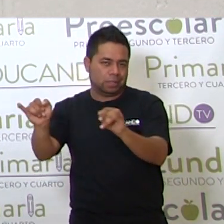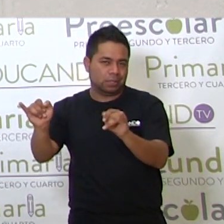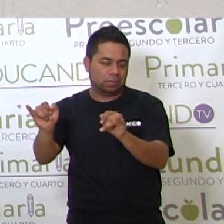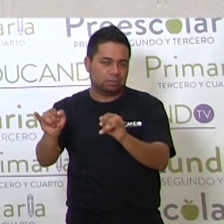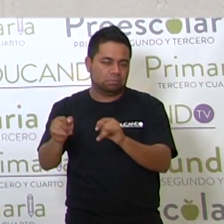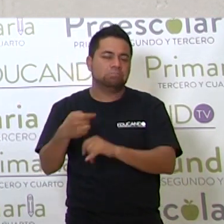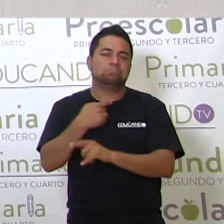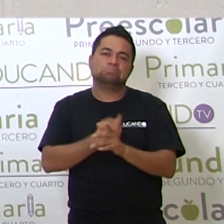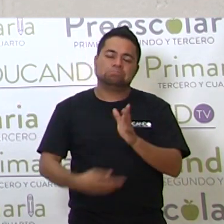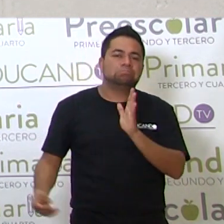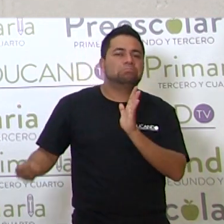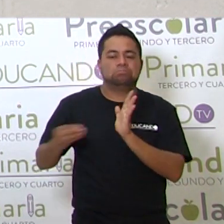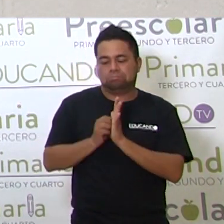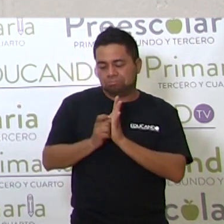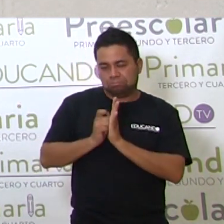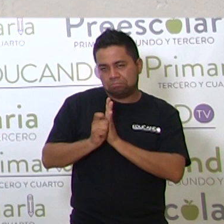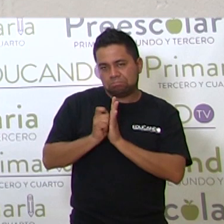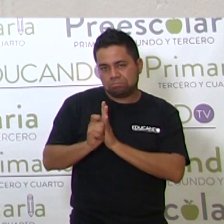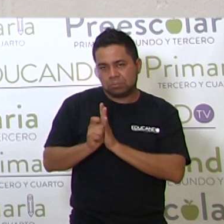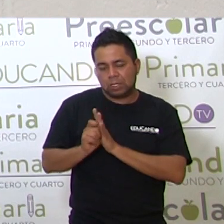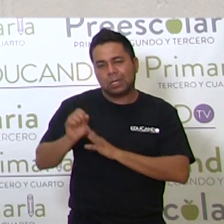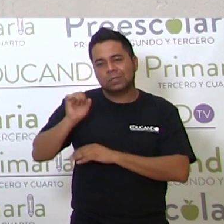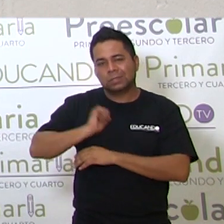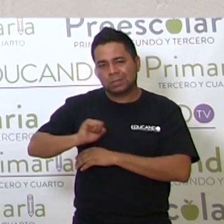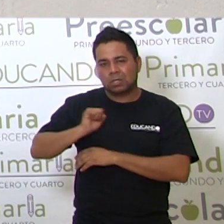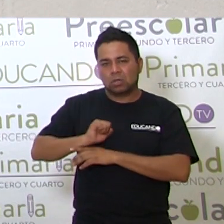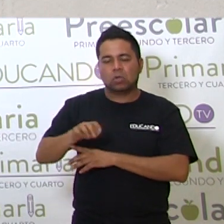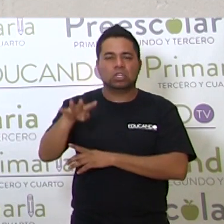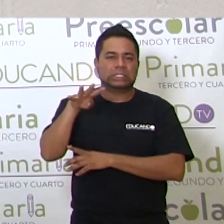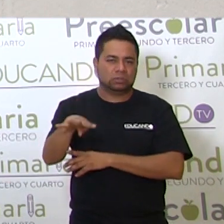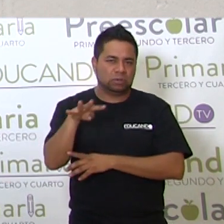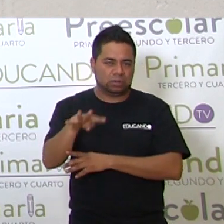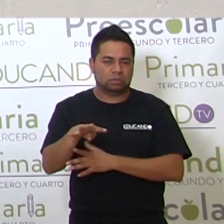poner aquí siglo XIX,